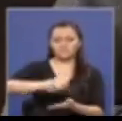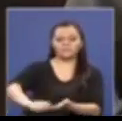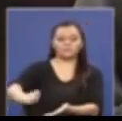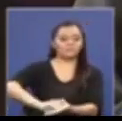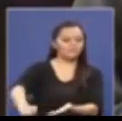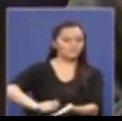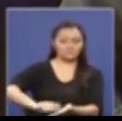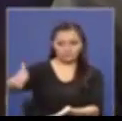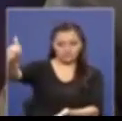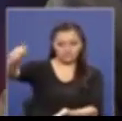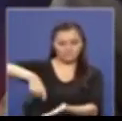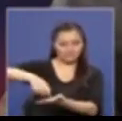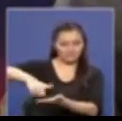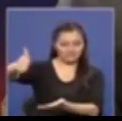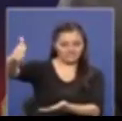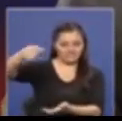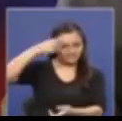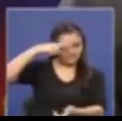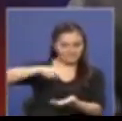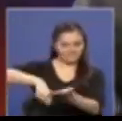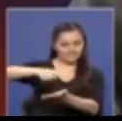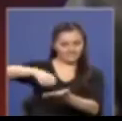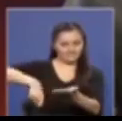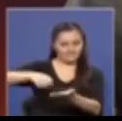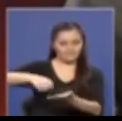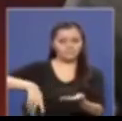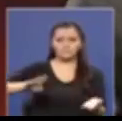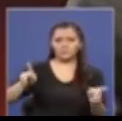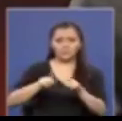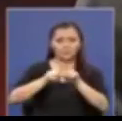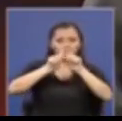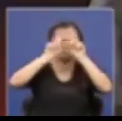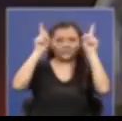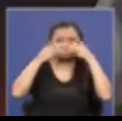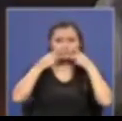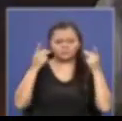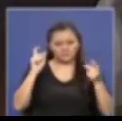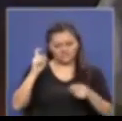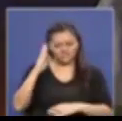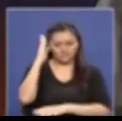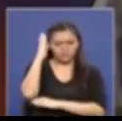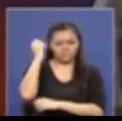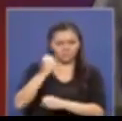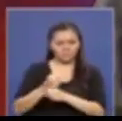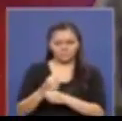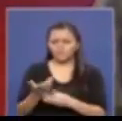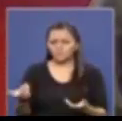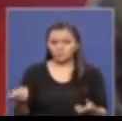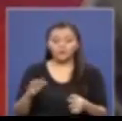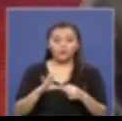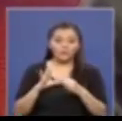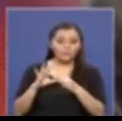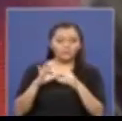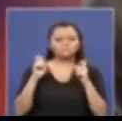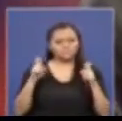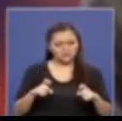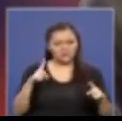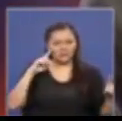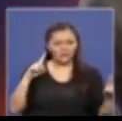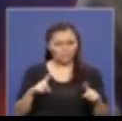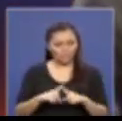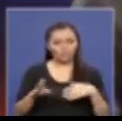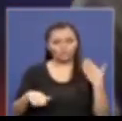todo, le firmo y que se friegue el que viene, ¿no? Y lo mismo en empresas públicas, lo mismo en ciertos ministerios. Entonces, compañeros, todos estamos de